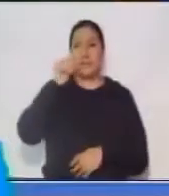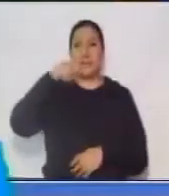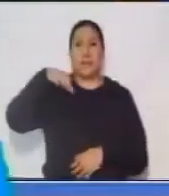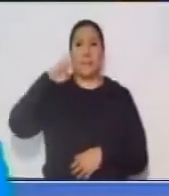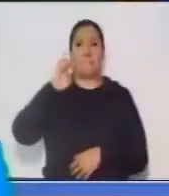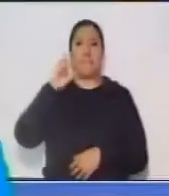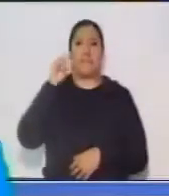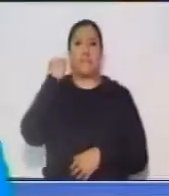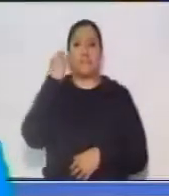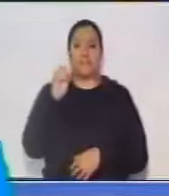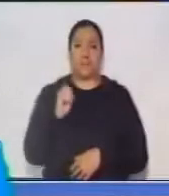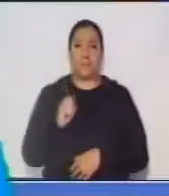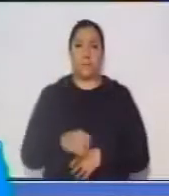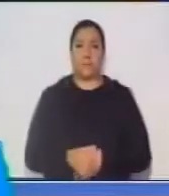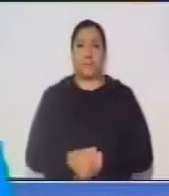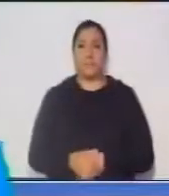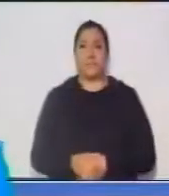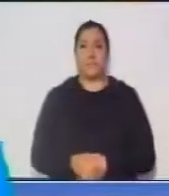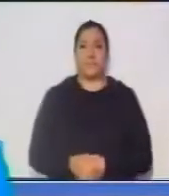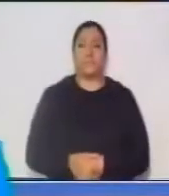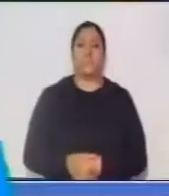paralelogramo